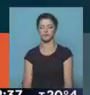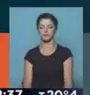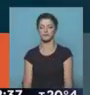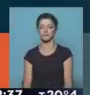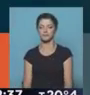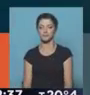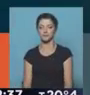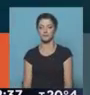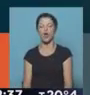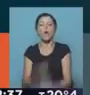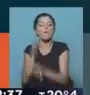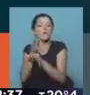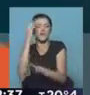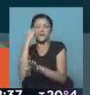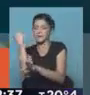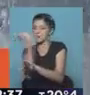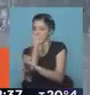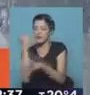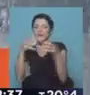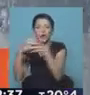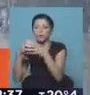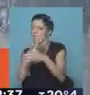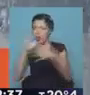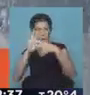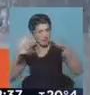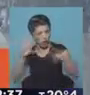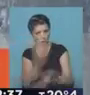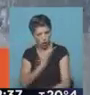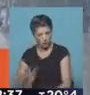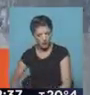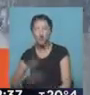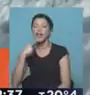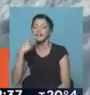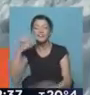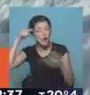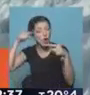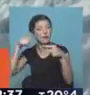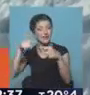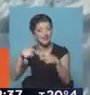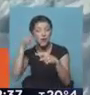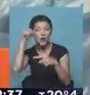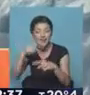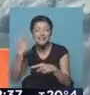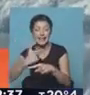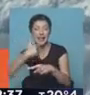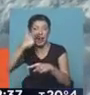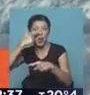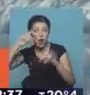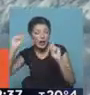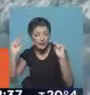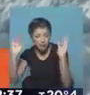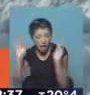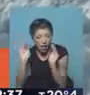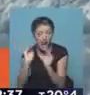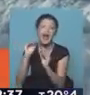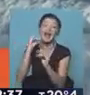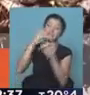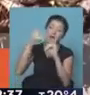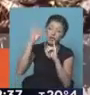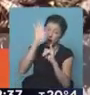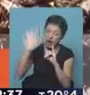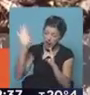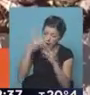Importantes expertos de organizaciones no gubernamentales señalan que el objetivo de reducir el calentamiento global en medio grado probablemente no se notará.